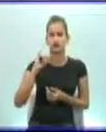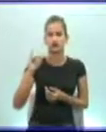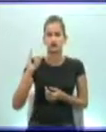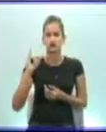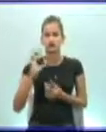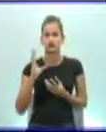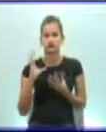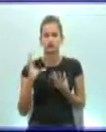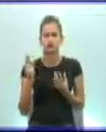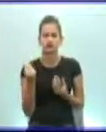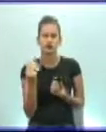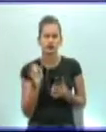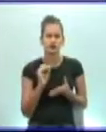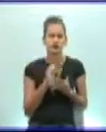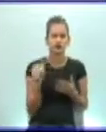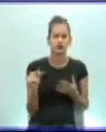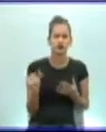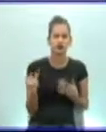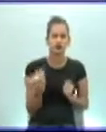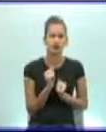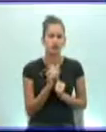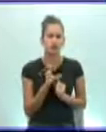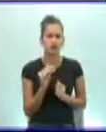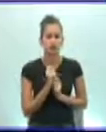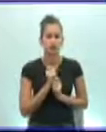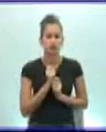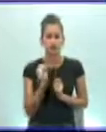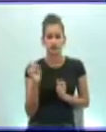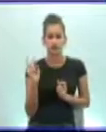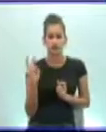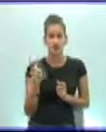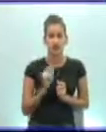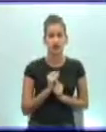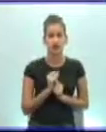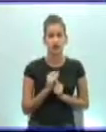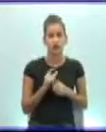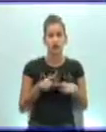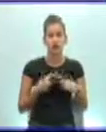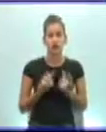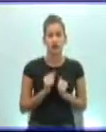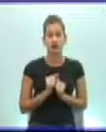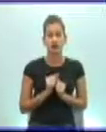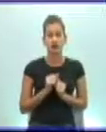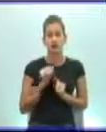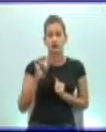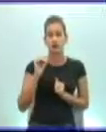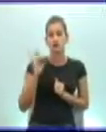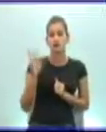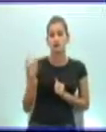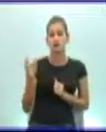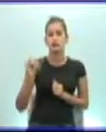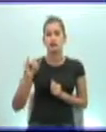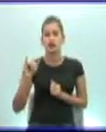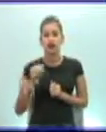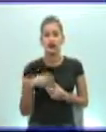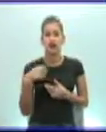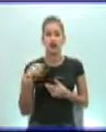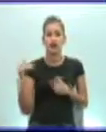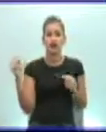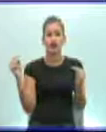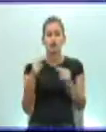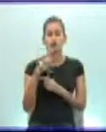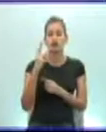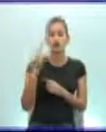inciso dicen que la afirmación es verdadera porque estamos acostumbrados a decir que pi es 3,14 y que pi es un número